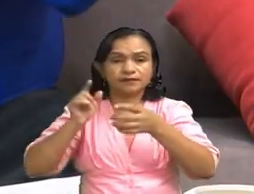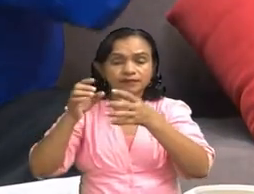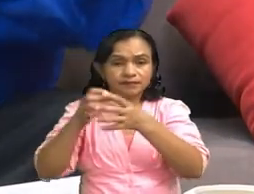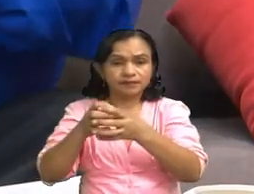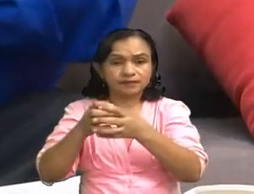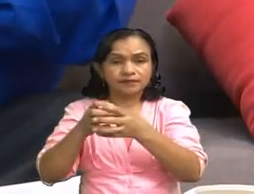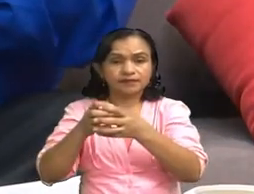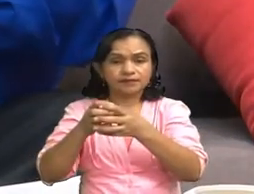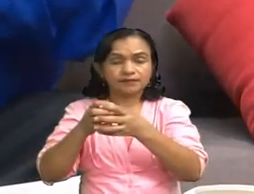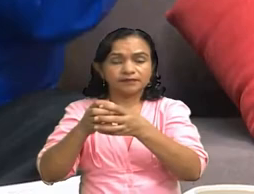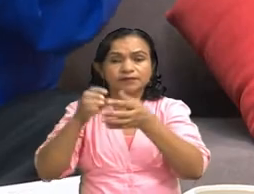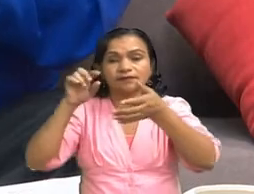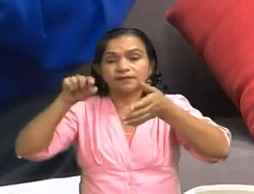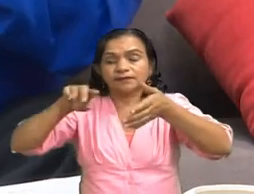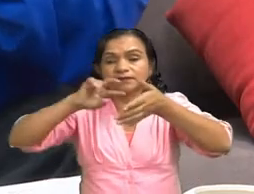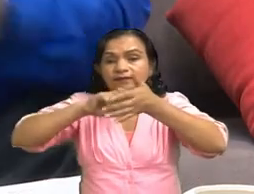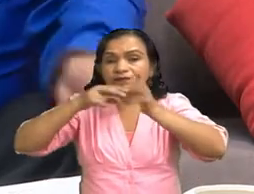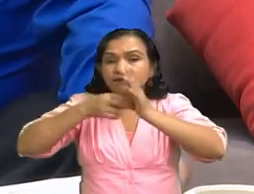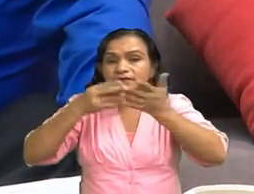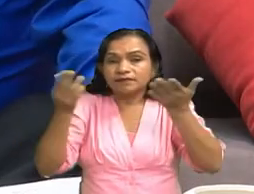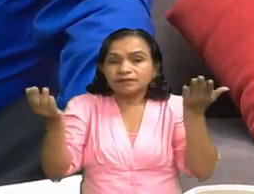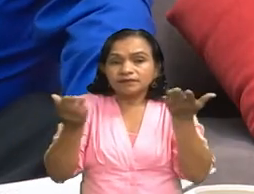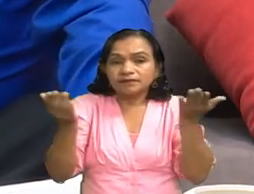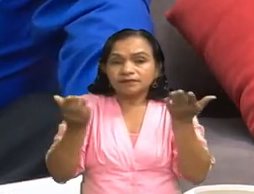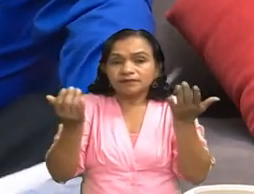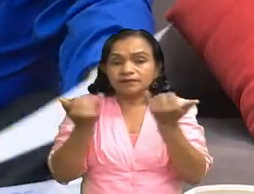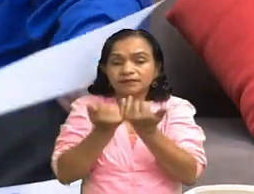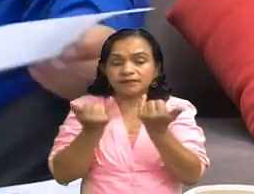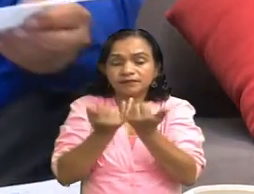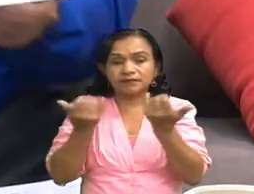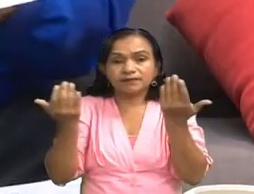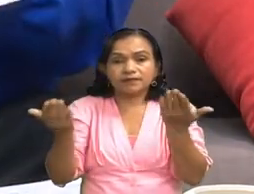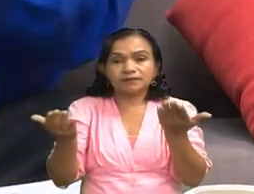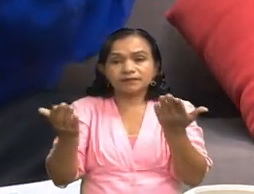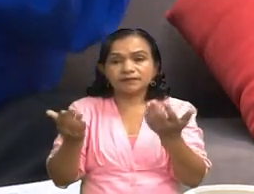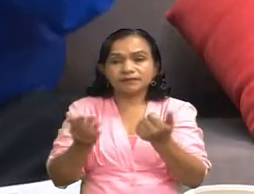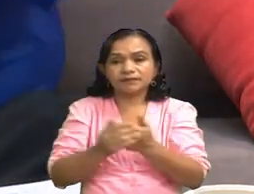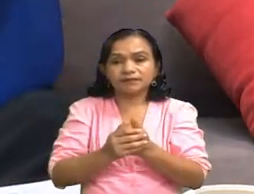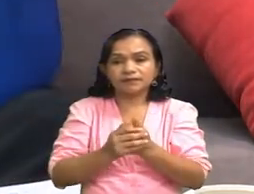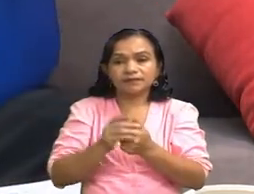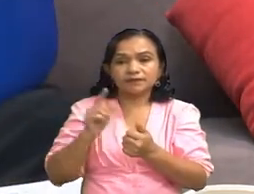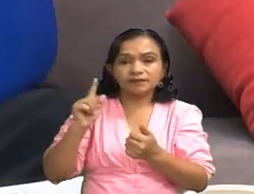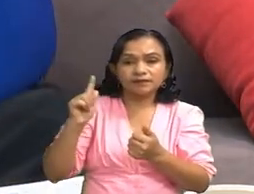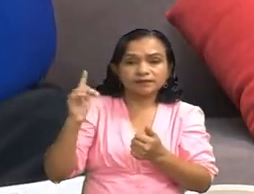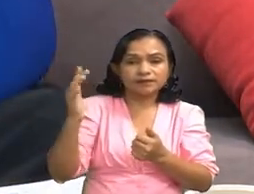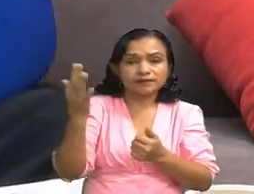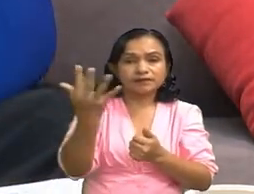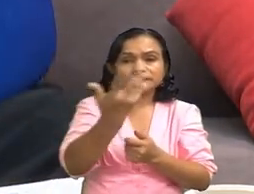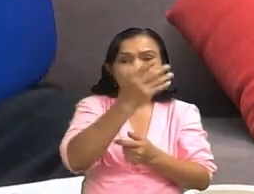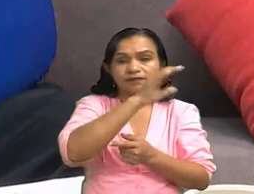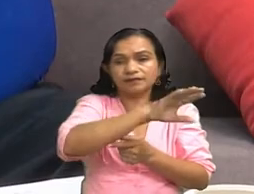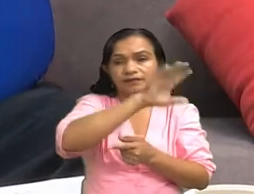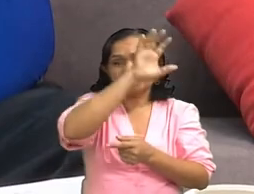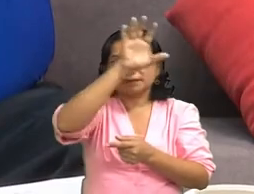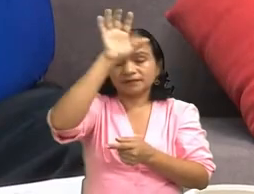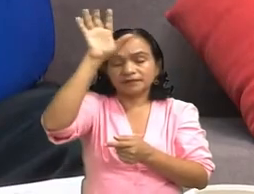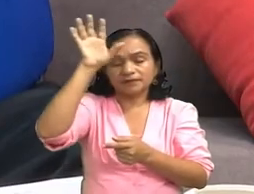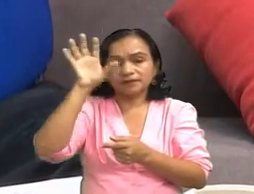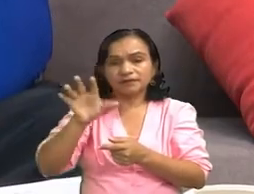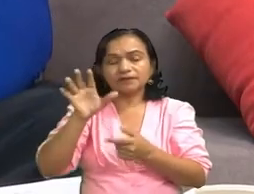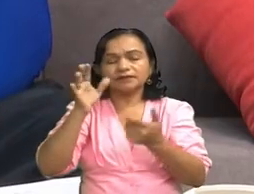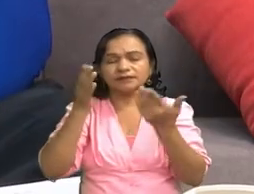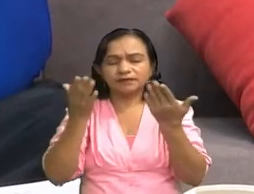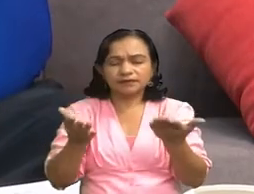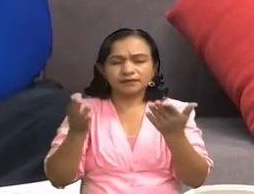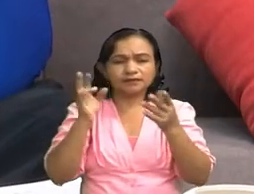¿Y eso qué equivale? Aquí tenemos a todos los departamentos de este país. Por región.